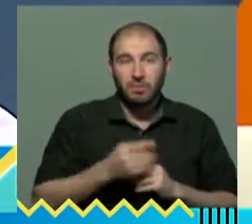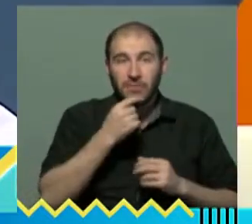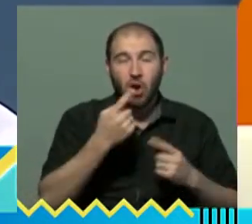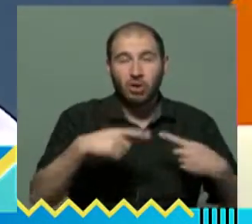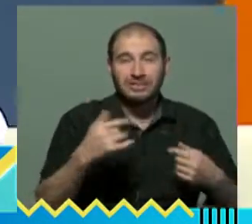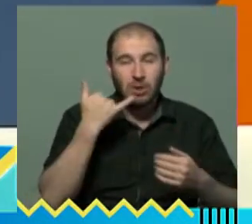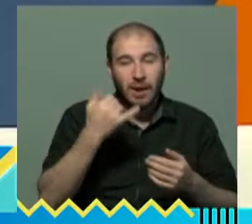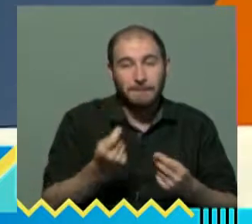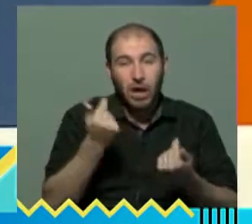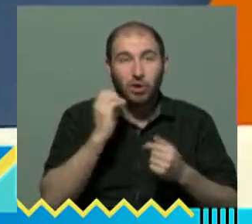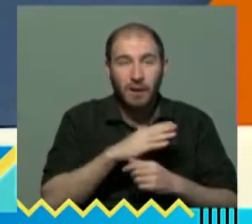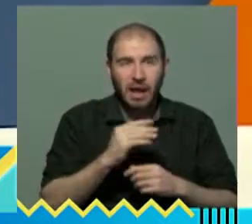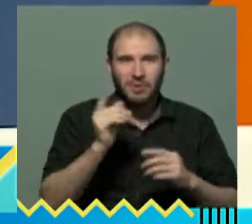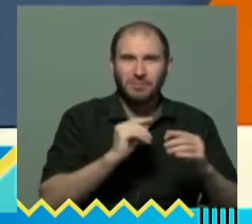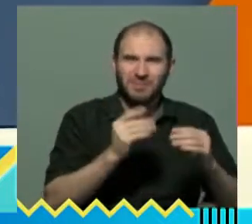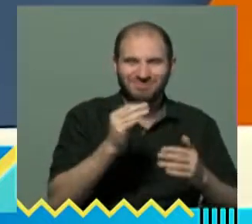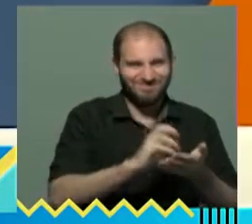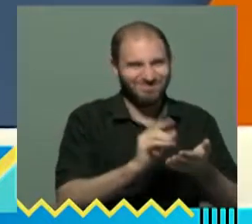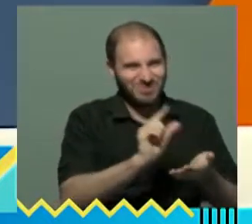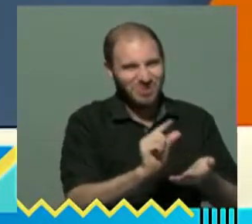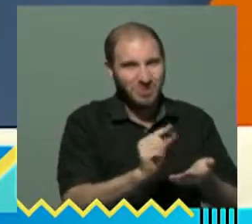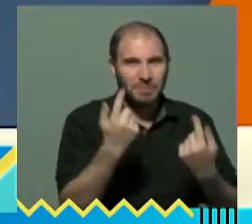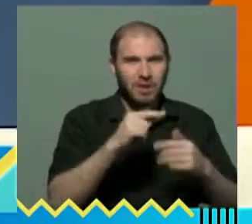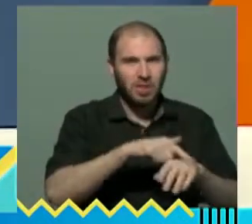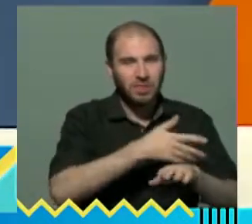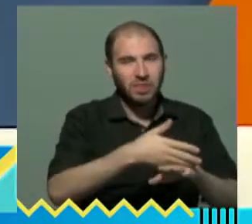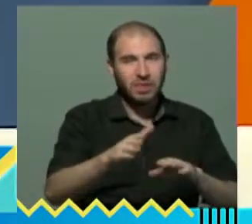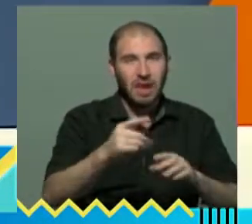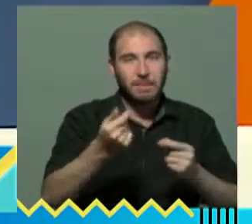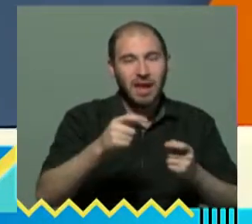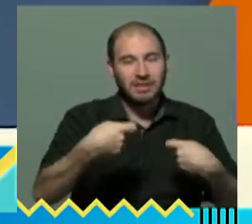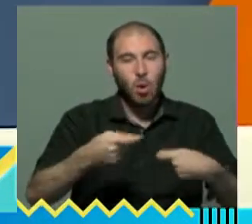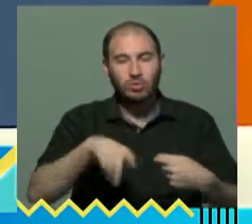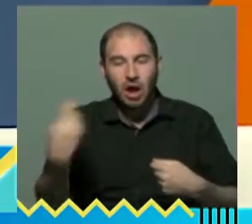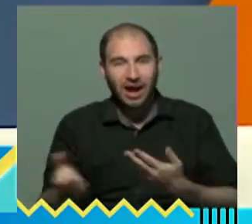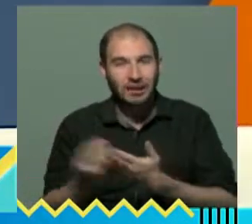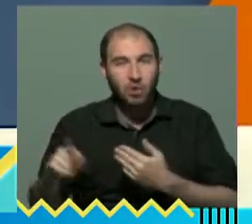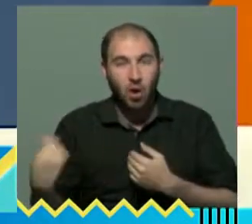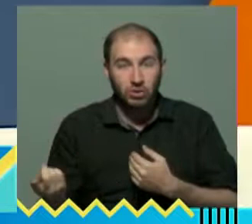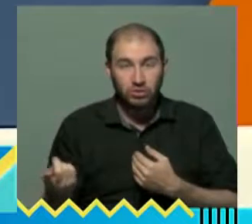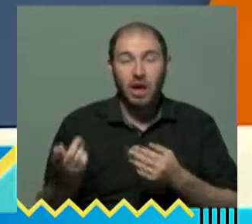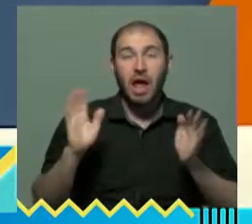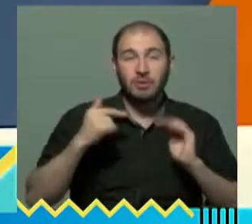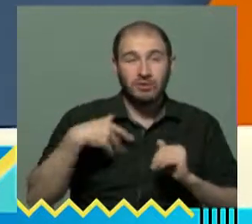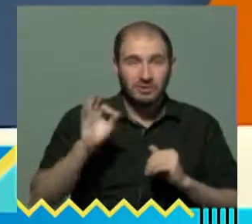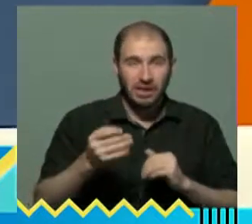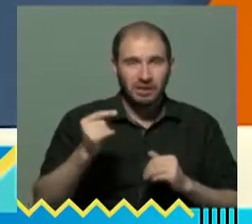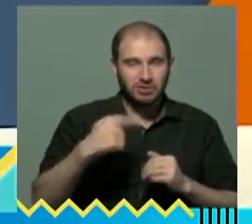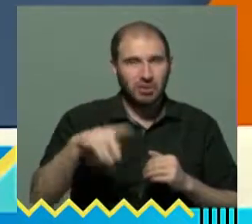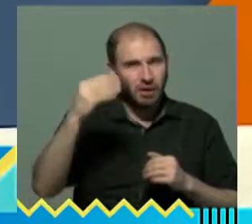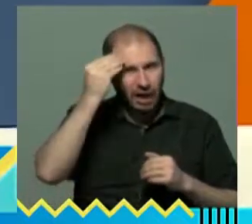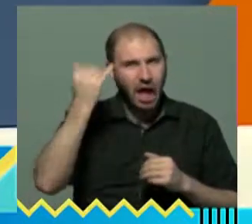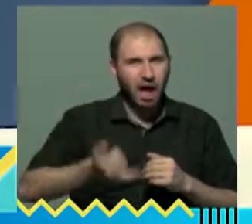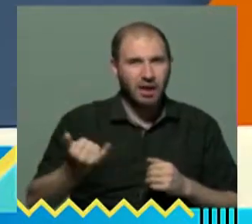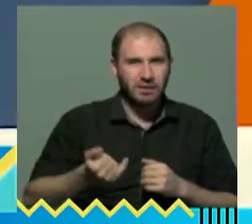comprarme el mejor celular, me conviene comprarme uno no tan bueno, pero que sé que me va a durar. Y esa plata usarla para otra cosa. En una de esas, yo sé, con la conciencia que tengo,